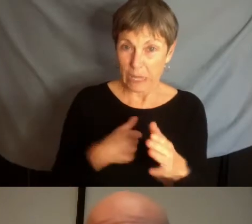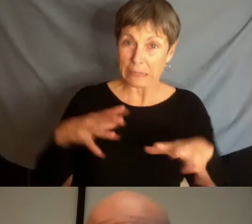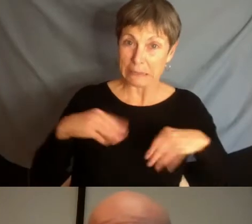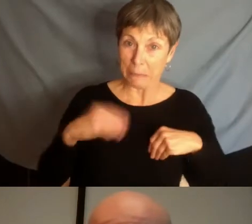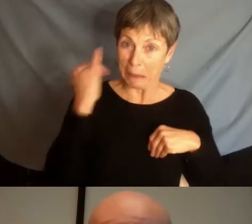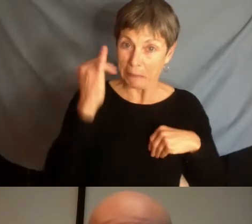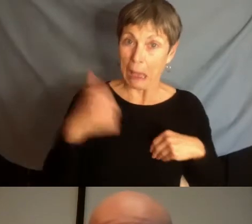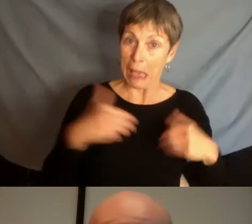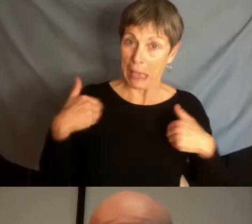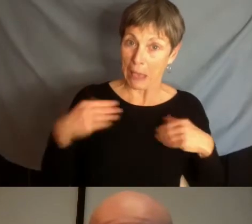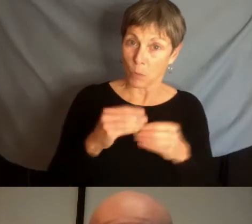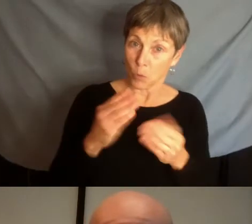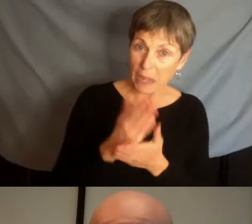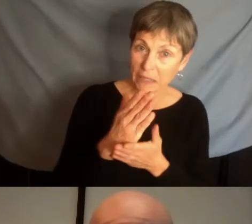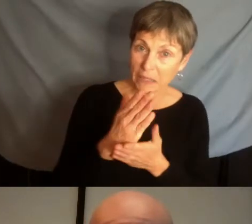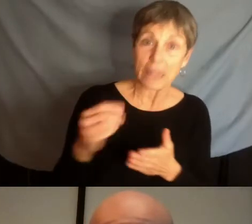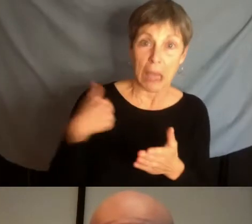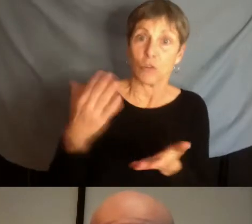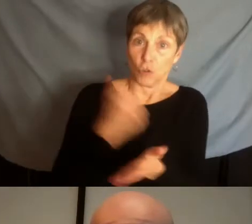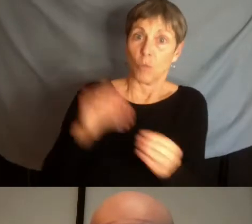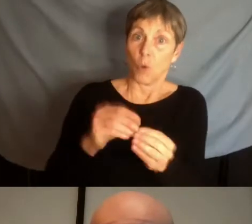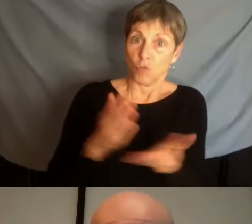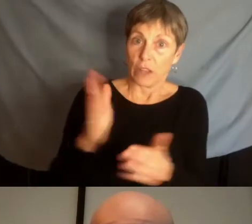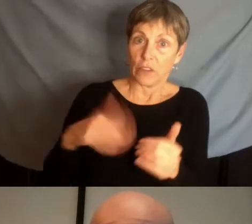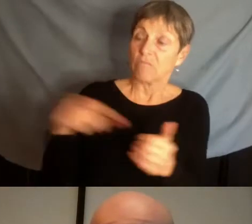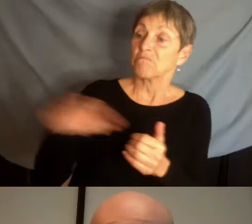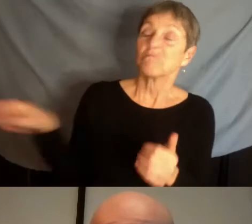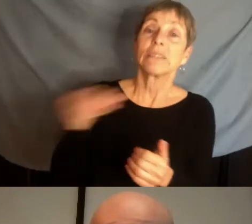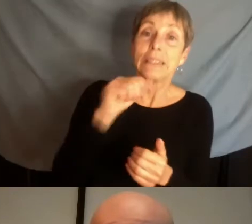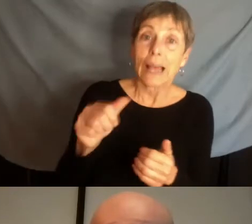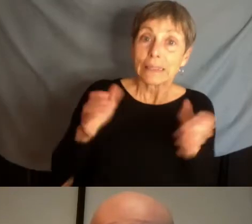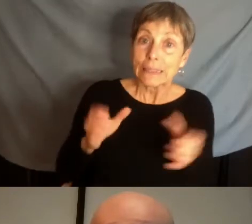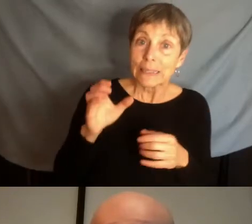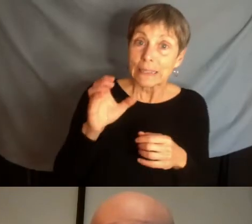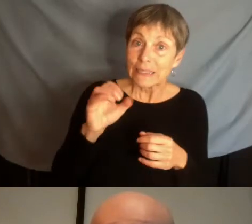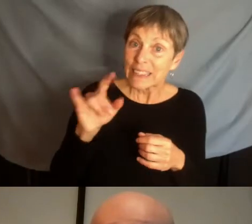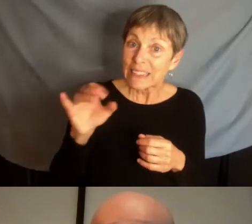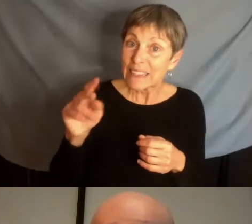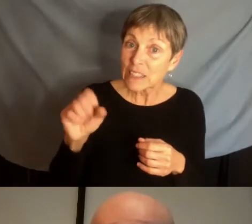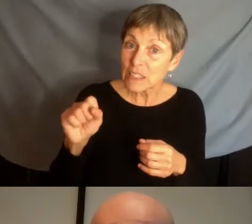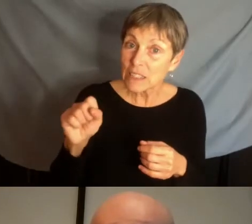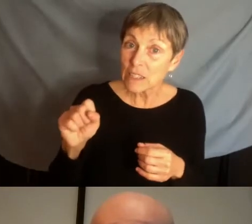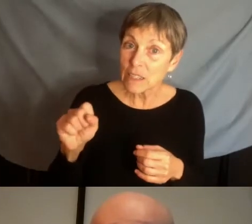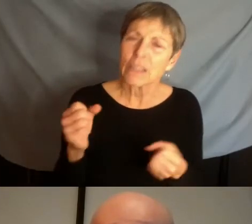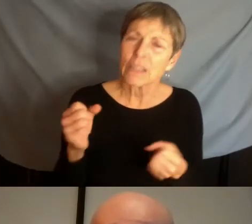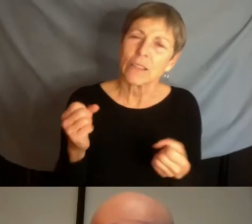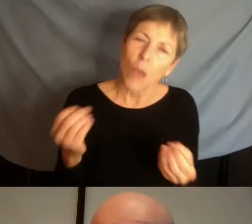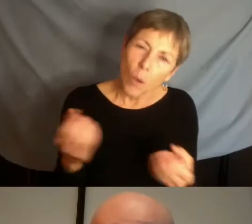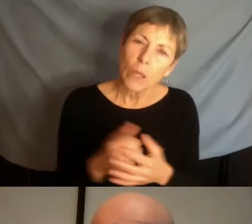una originalización de la idea de que tenemos más derechos o que tenemos o que nos pertenecen más derechos a los no